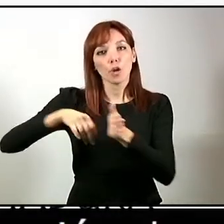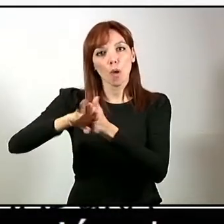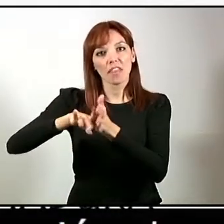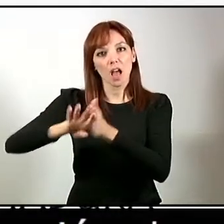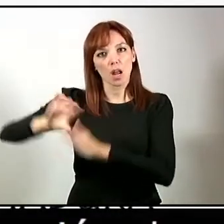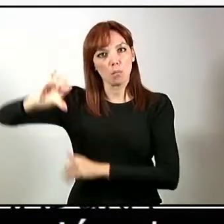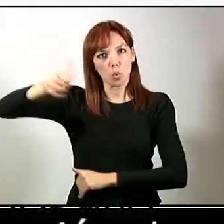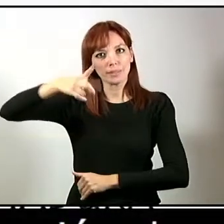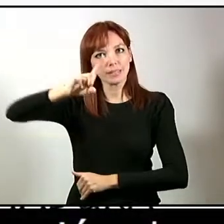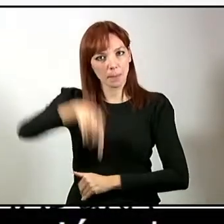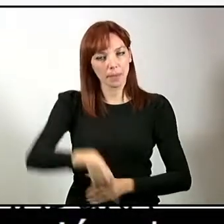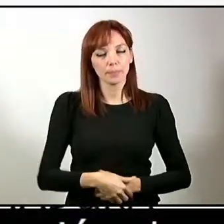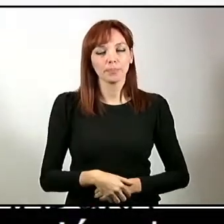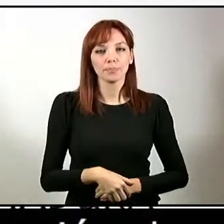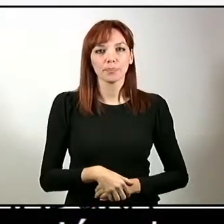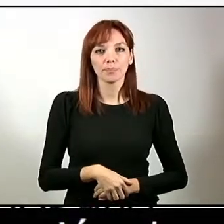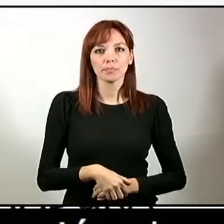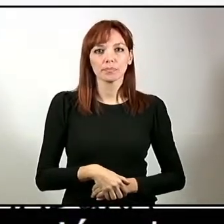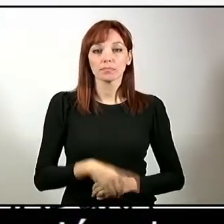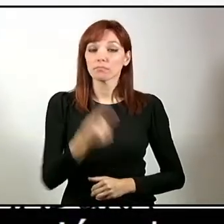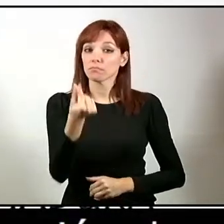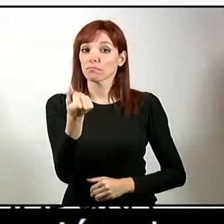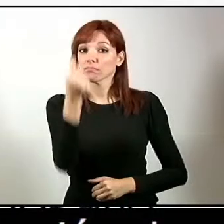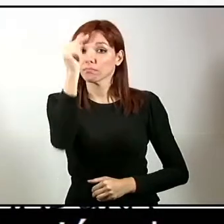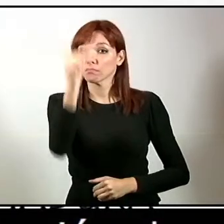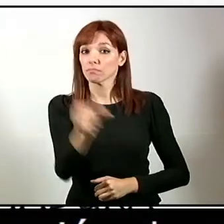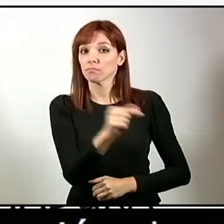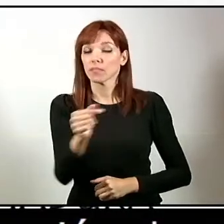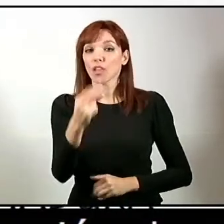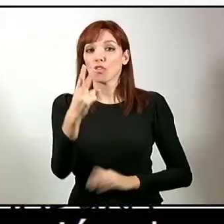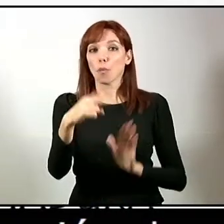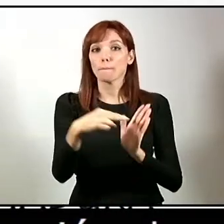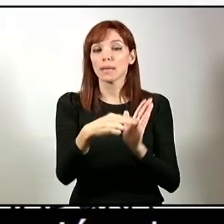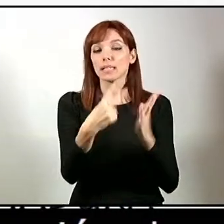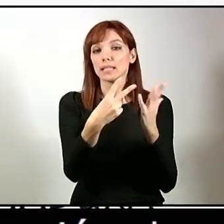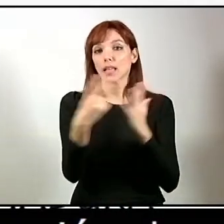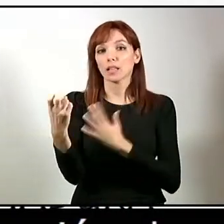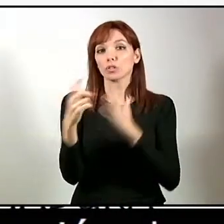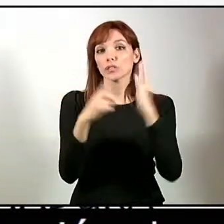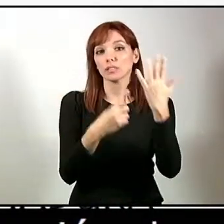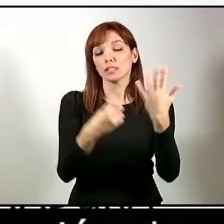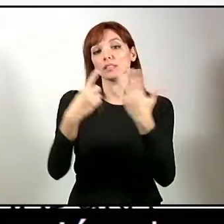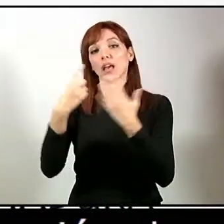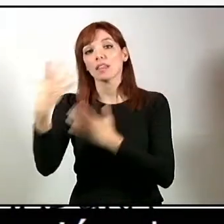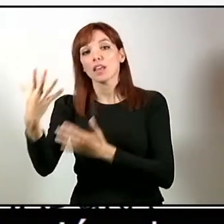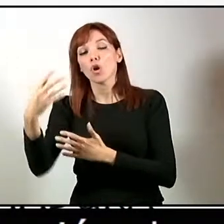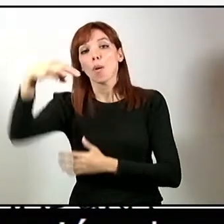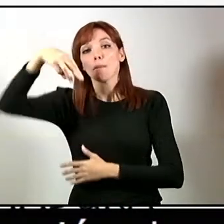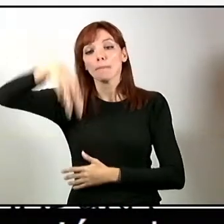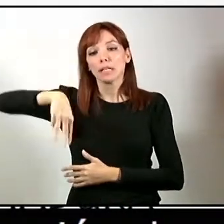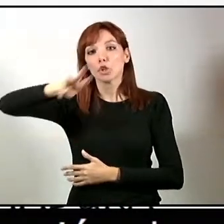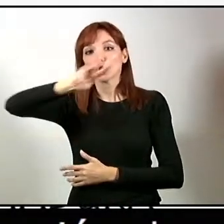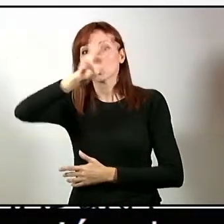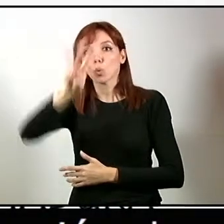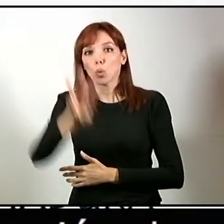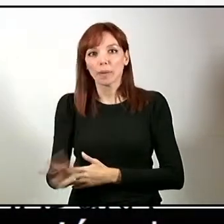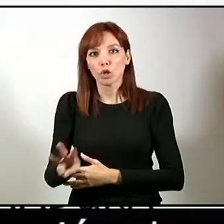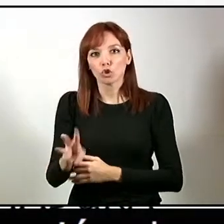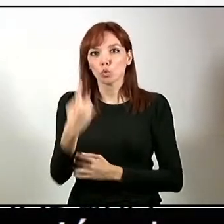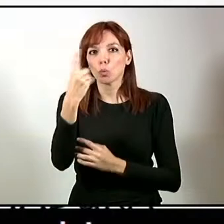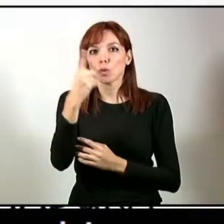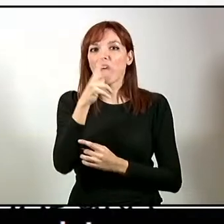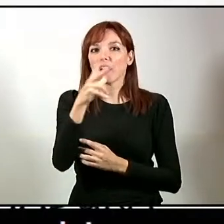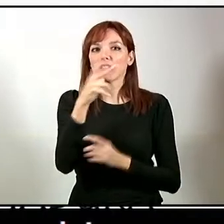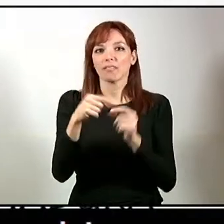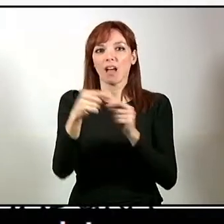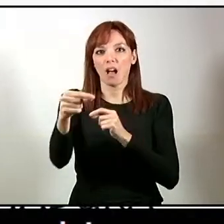Quiero recordaros que estamos hablando de una dotación de 2.765 metros cúbicos por hectárea, que es